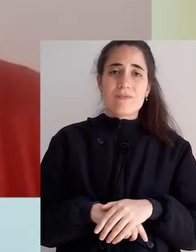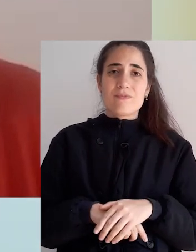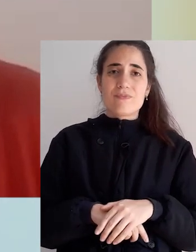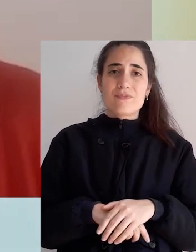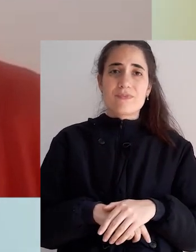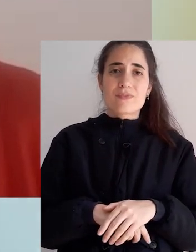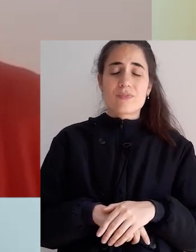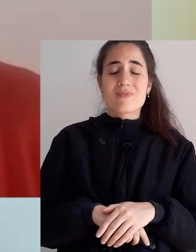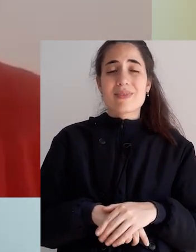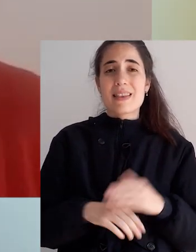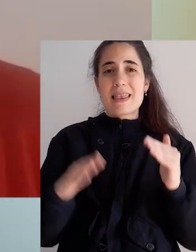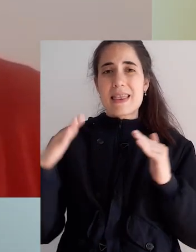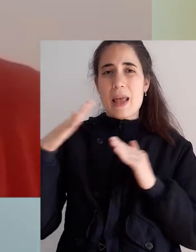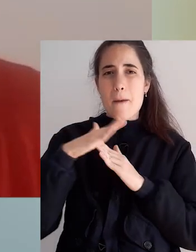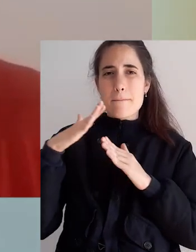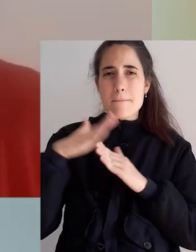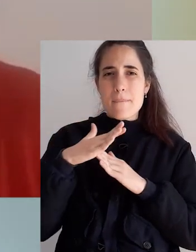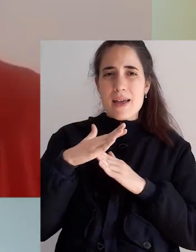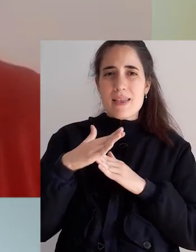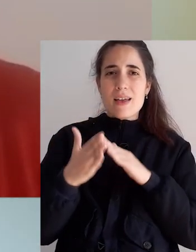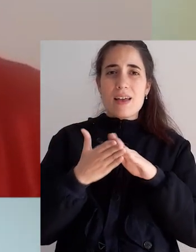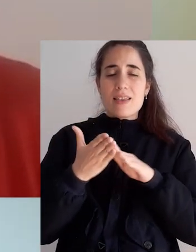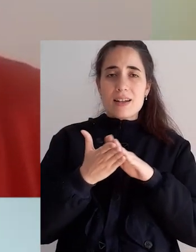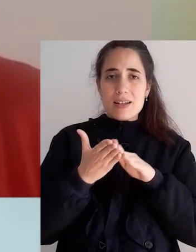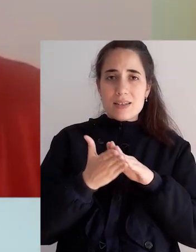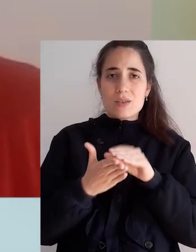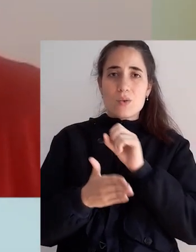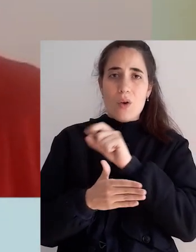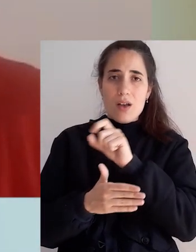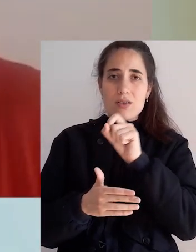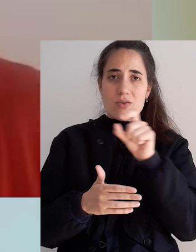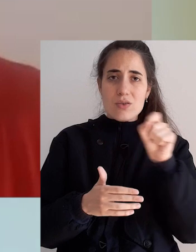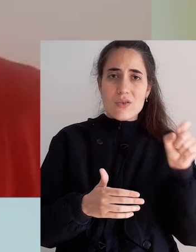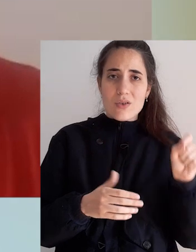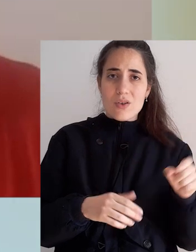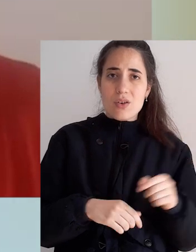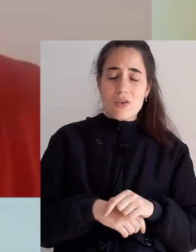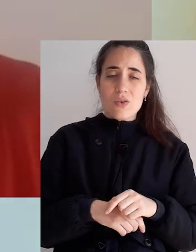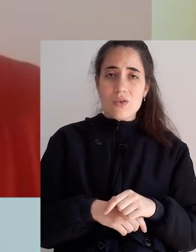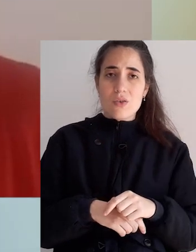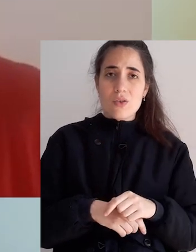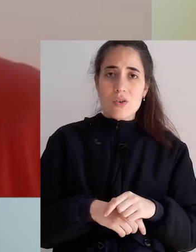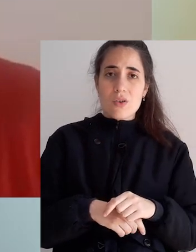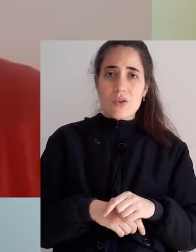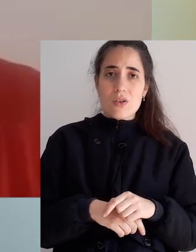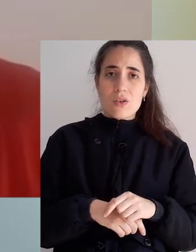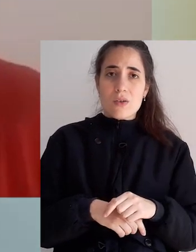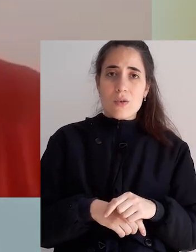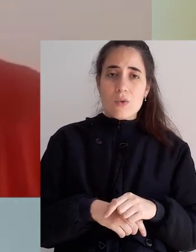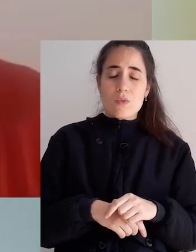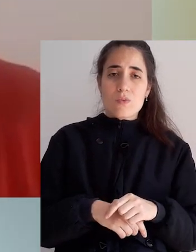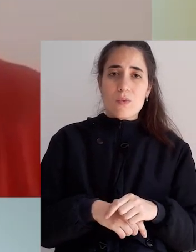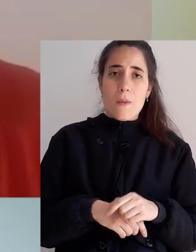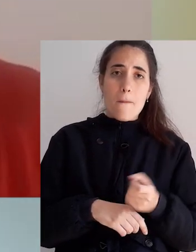ley porque beneficiaría muchísimo a las personas con discapacidad y a sus familias.